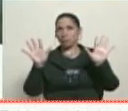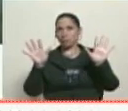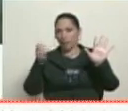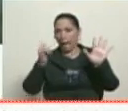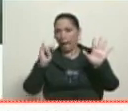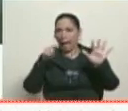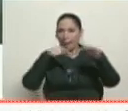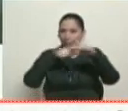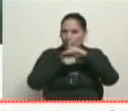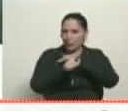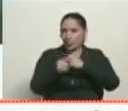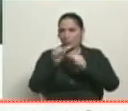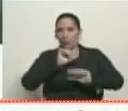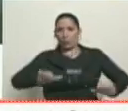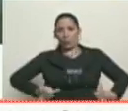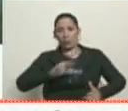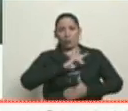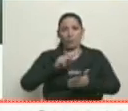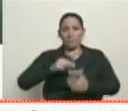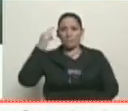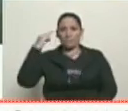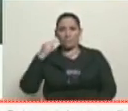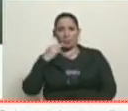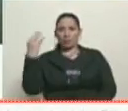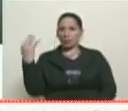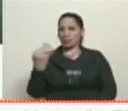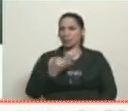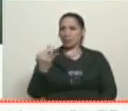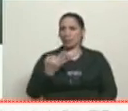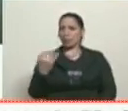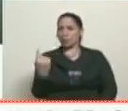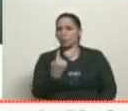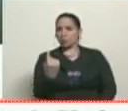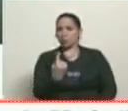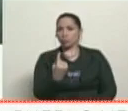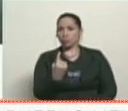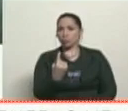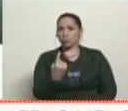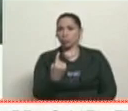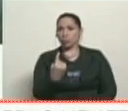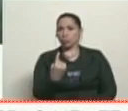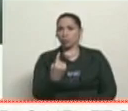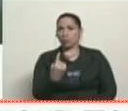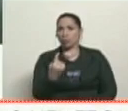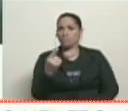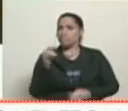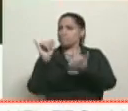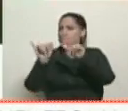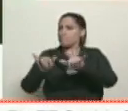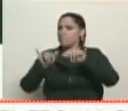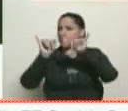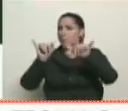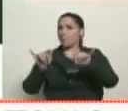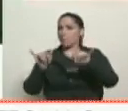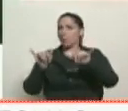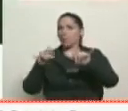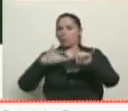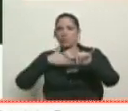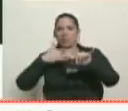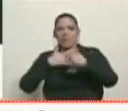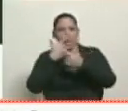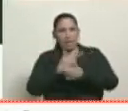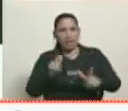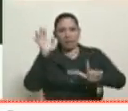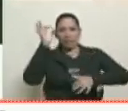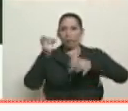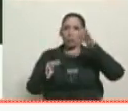Armada Nacional Bolivariana será siempre una sola, con un solo horizonte: la libertad, la